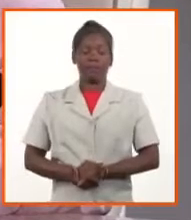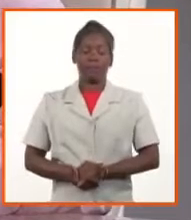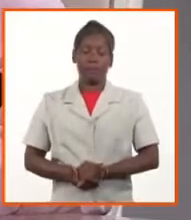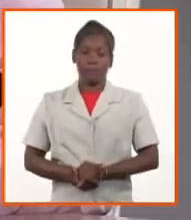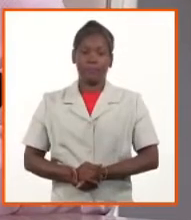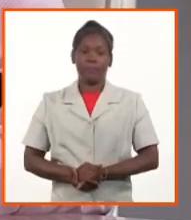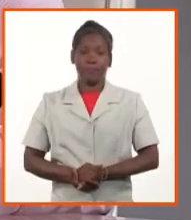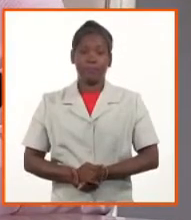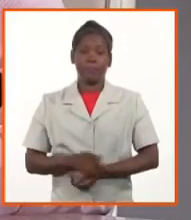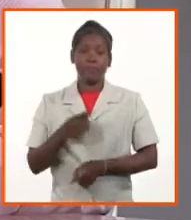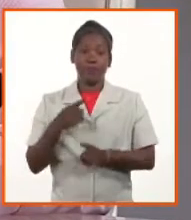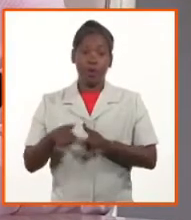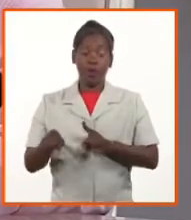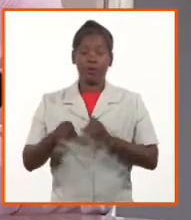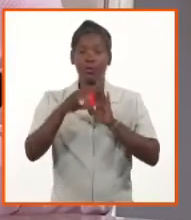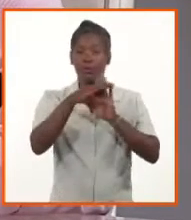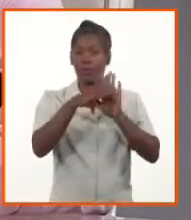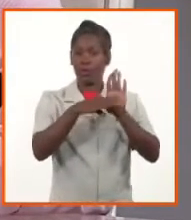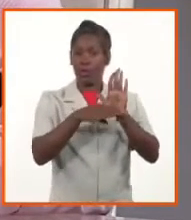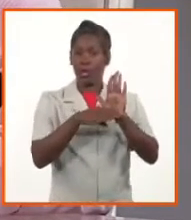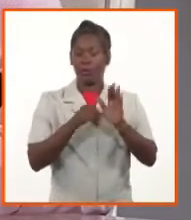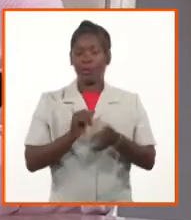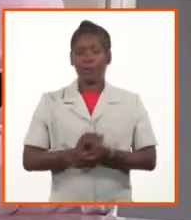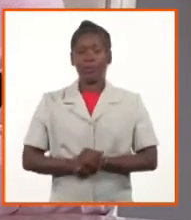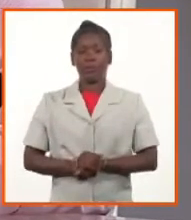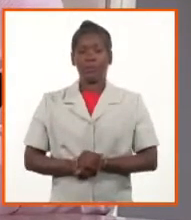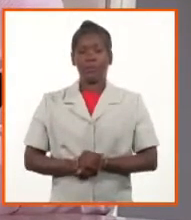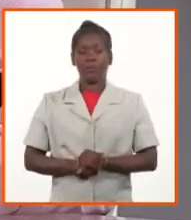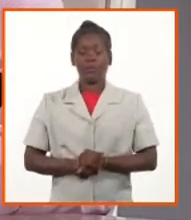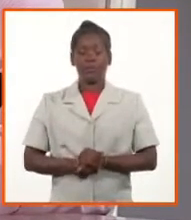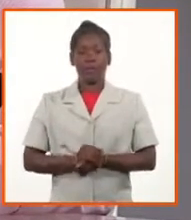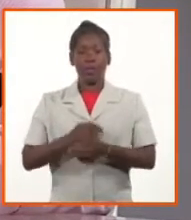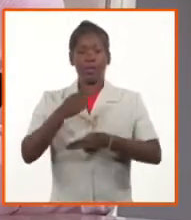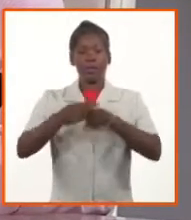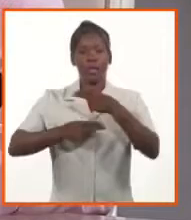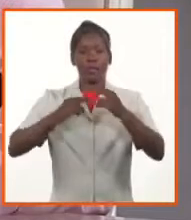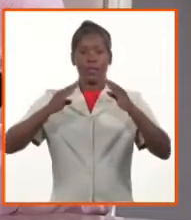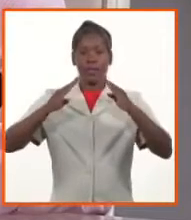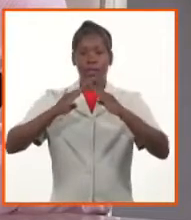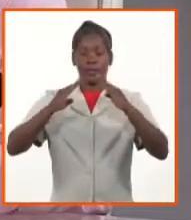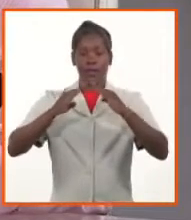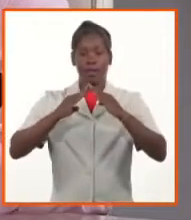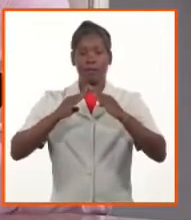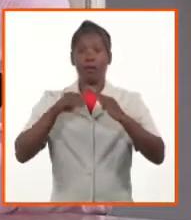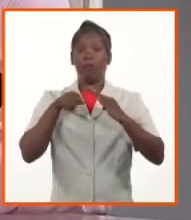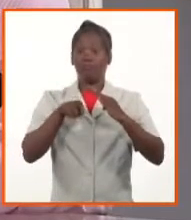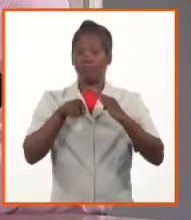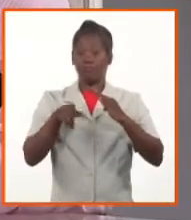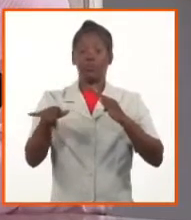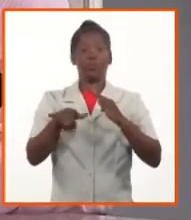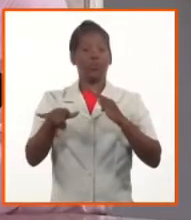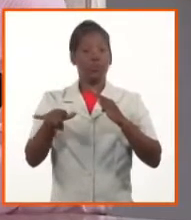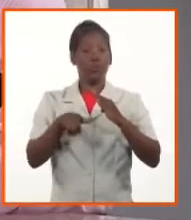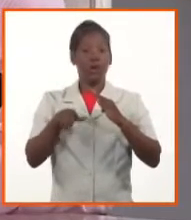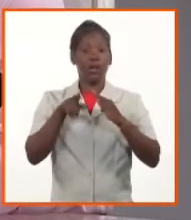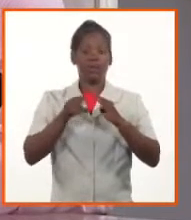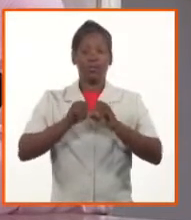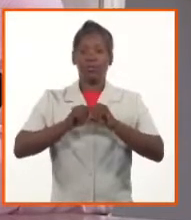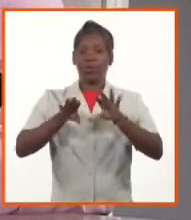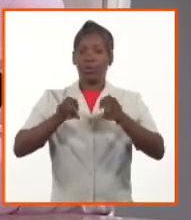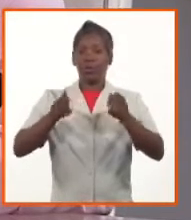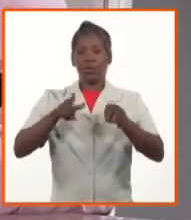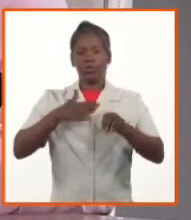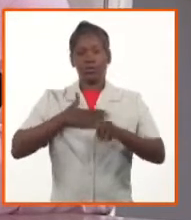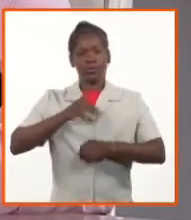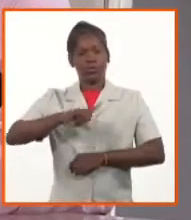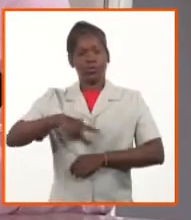el programa Hecho en Casa, que es un programa radial de Radio Guamá, que es una revista cultural que sale los